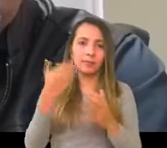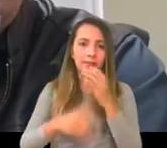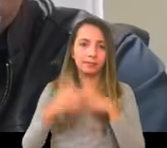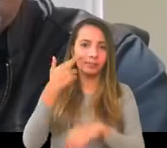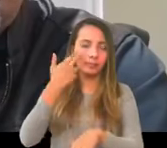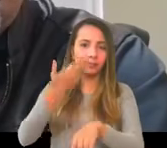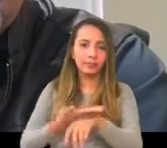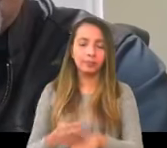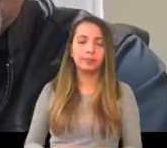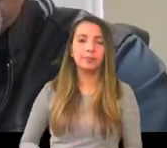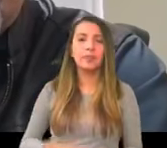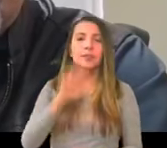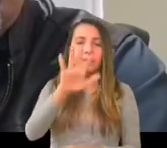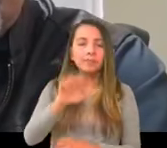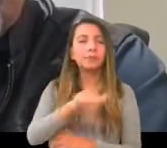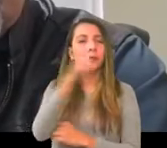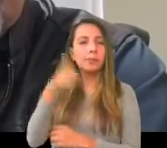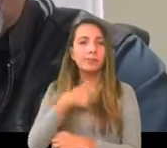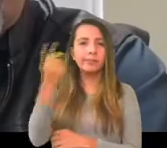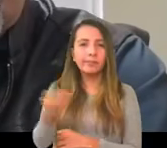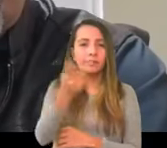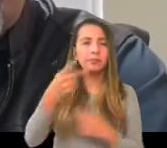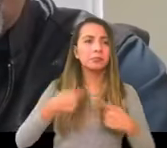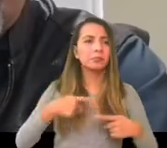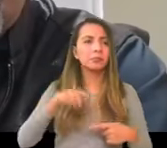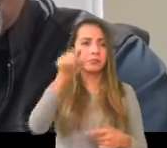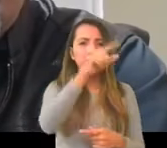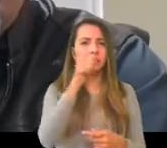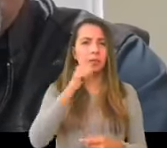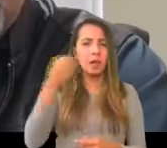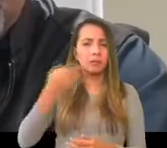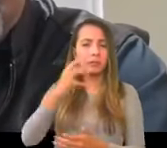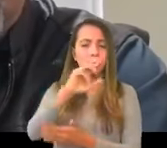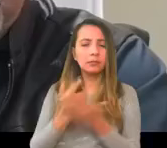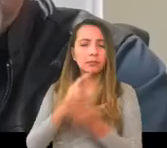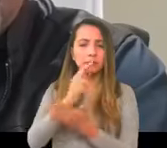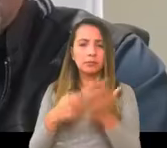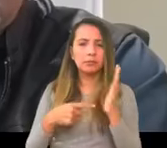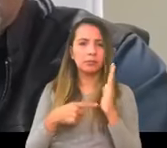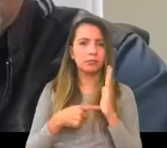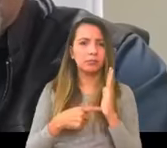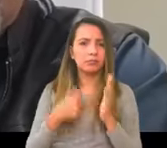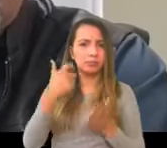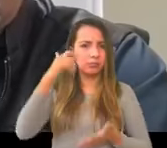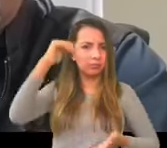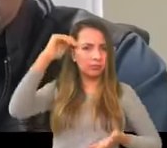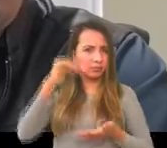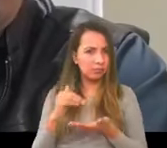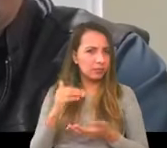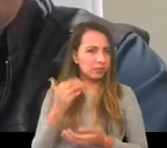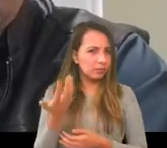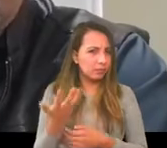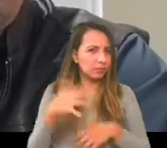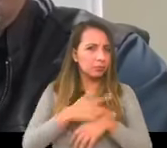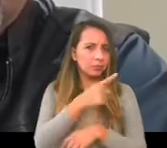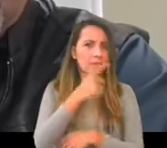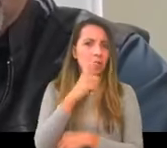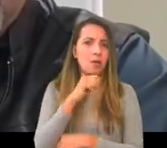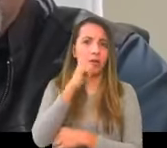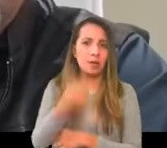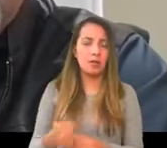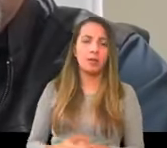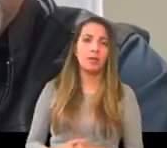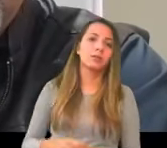recibo. ¿Tienen considerado hacer un ajuste en los días que no tienen agua? Por supuesto. ¿Cómo lo van a hacer y a través de...? Porque